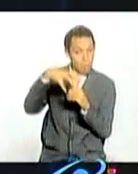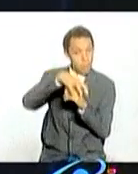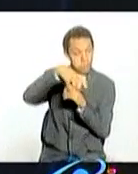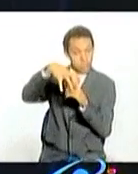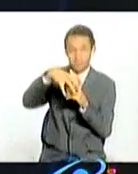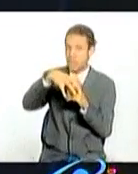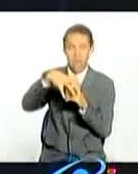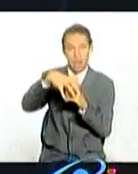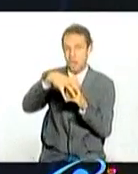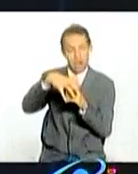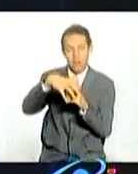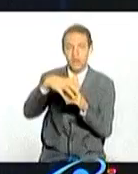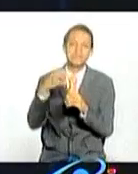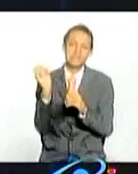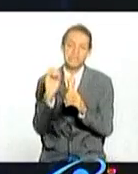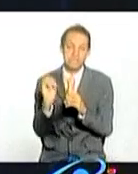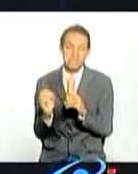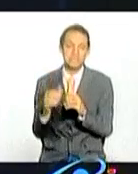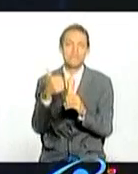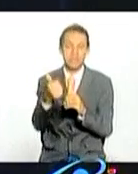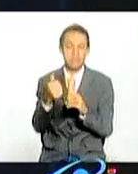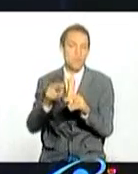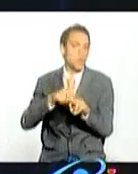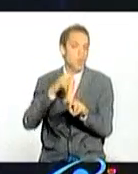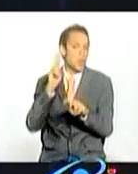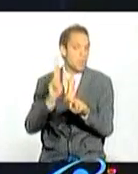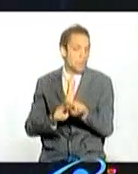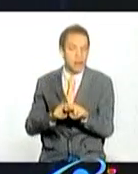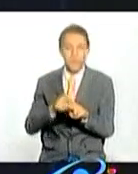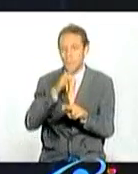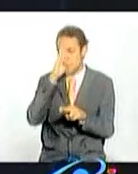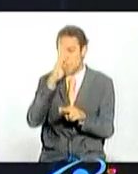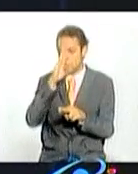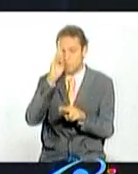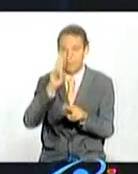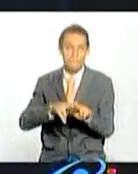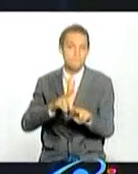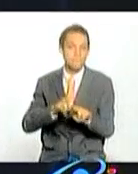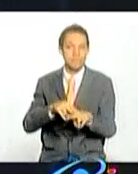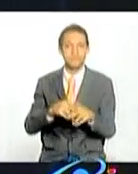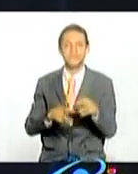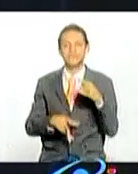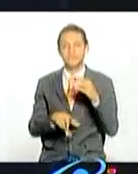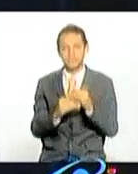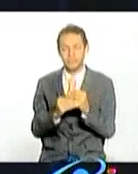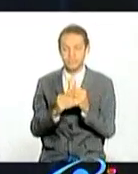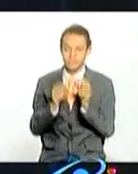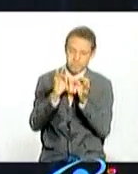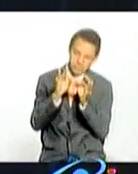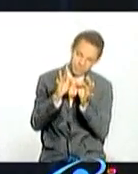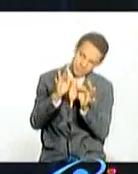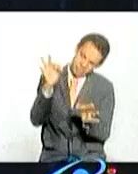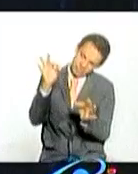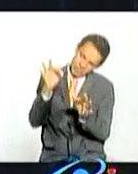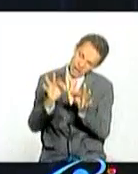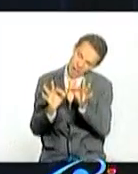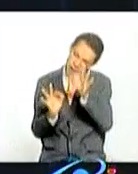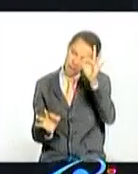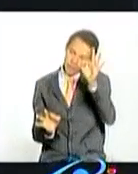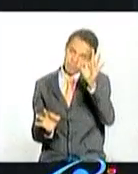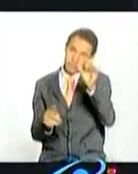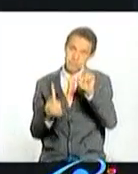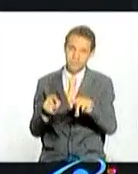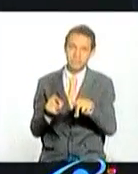glándula, que es lo que más frecuentemente encontramos. Y medimos la parte del istmo, que es esta parte de